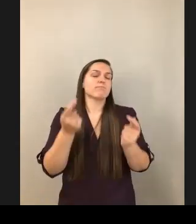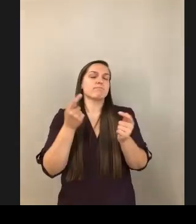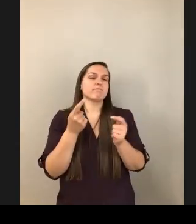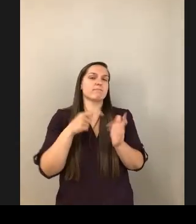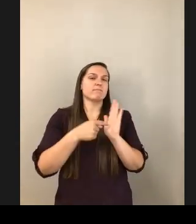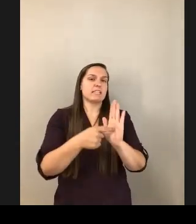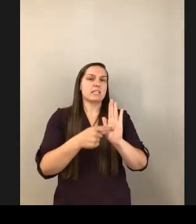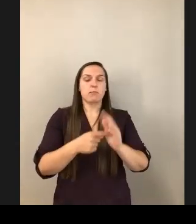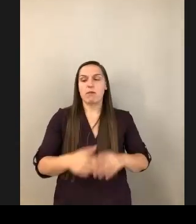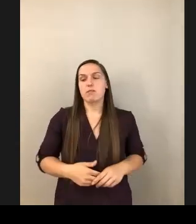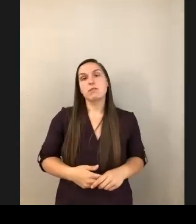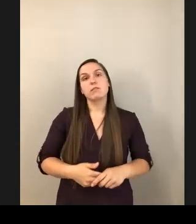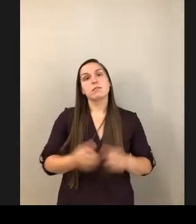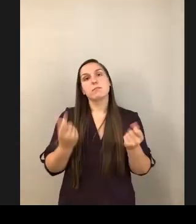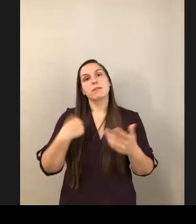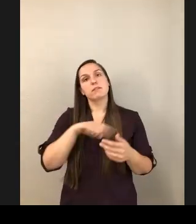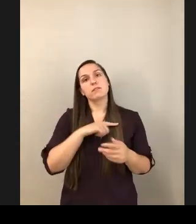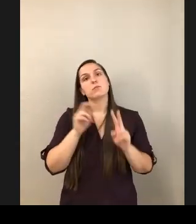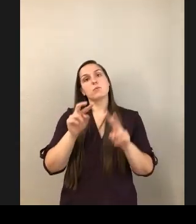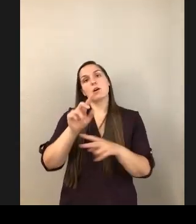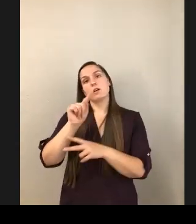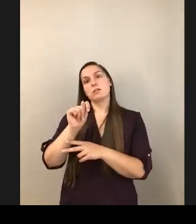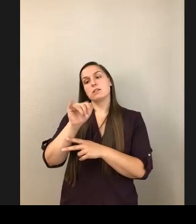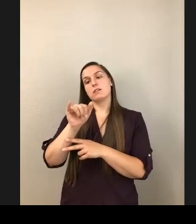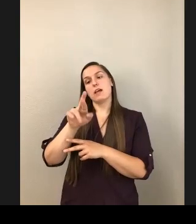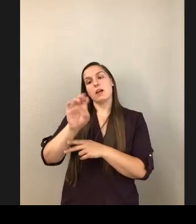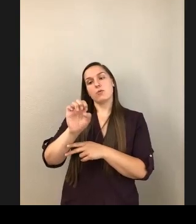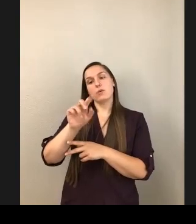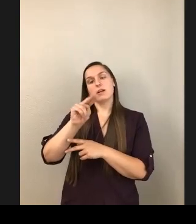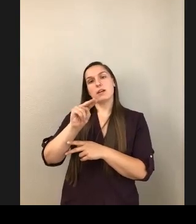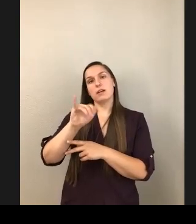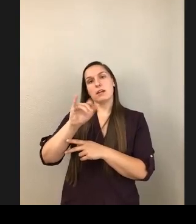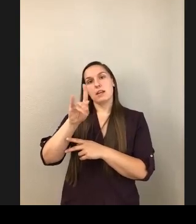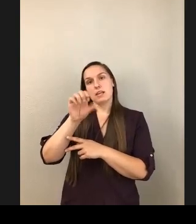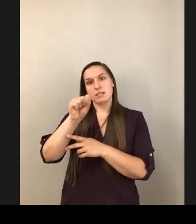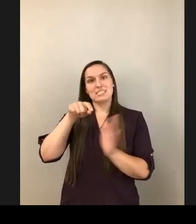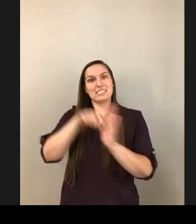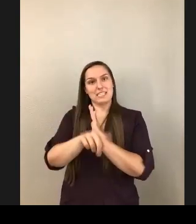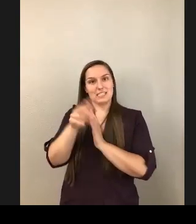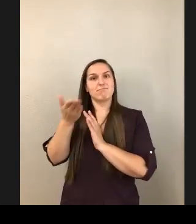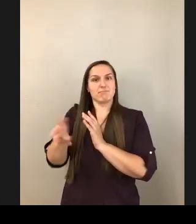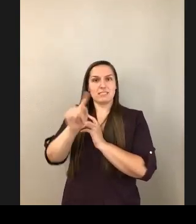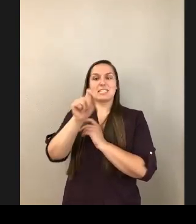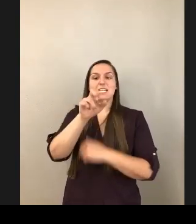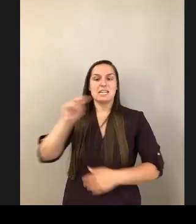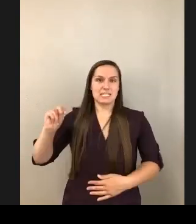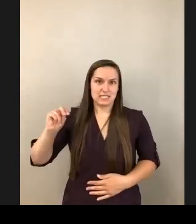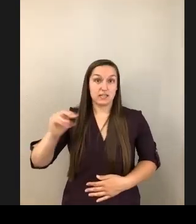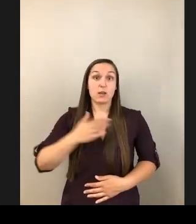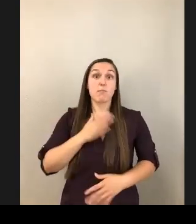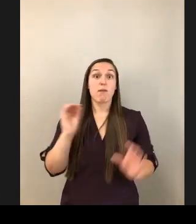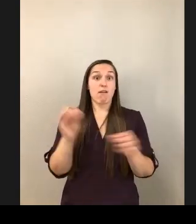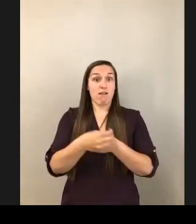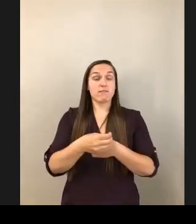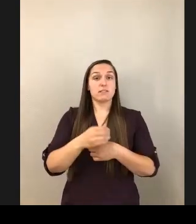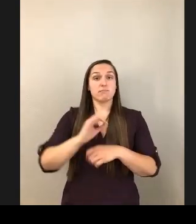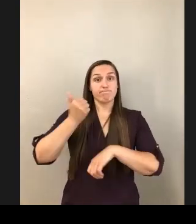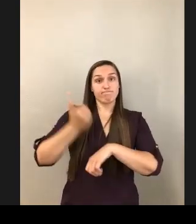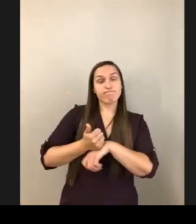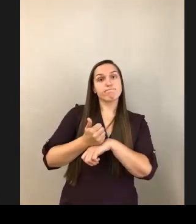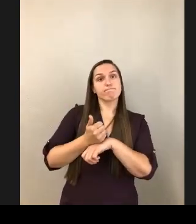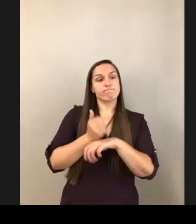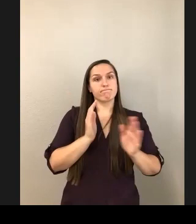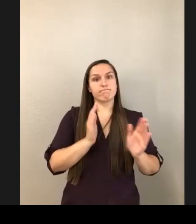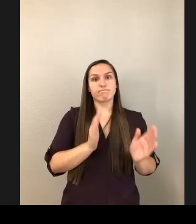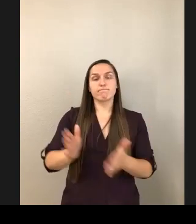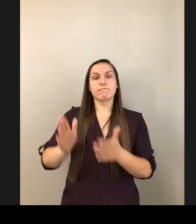de confianza y todos hemos visto Tyre Griffith cómo fue